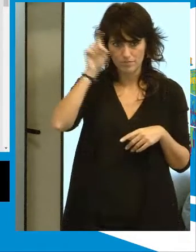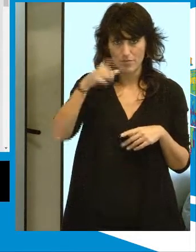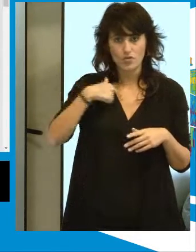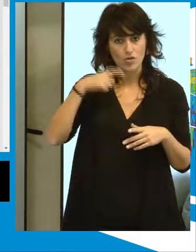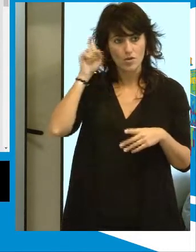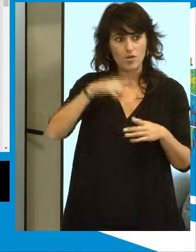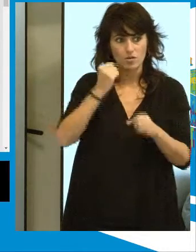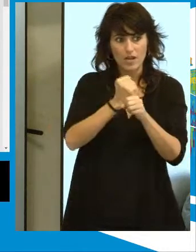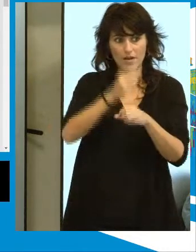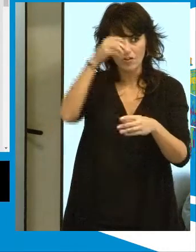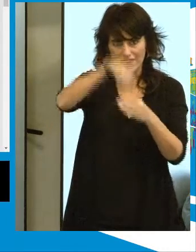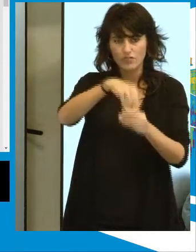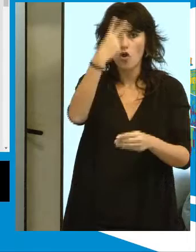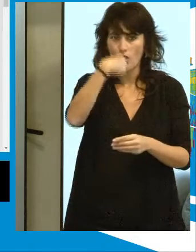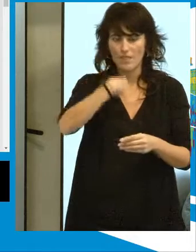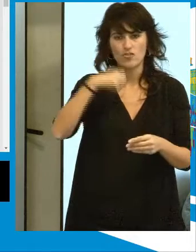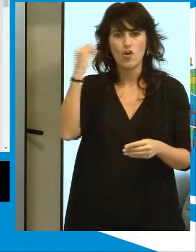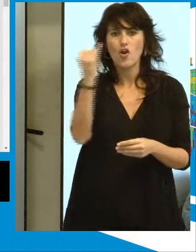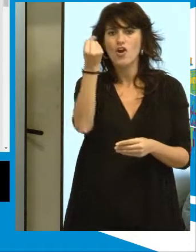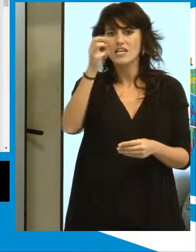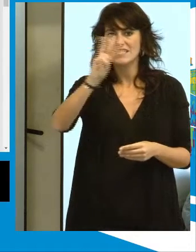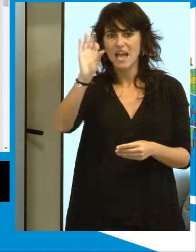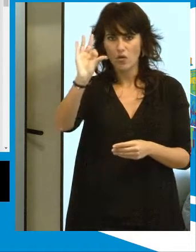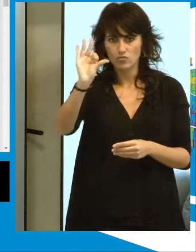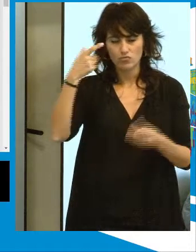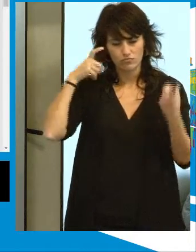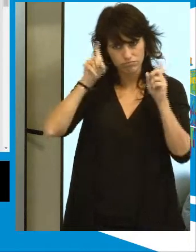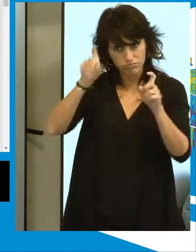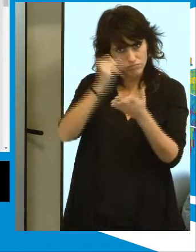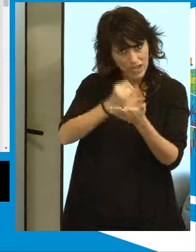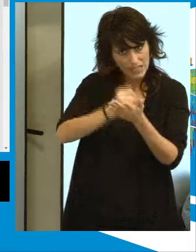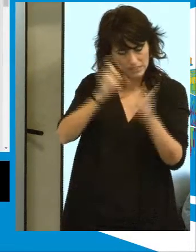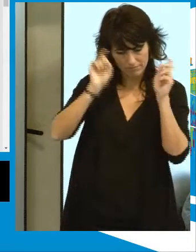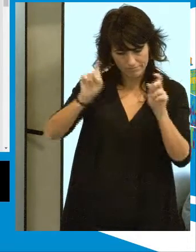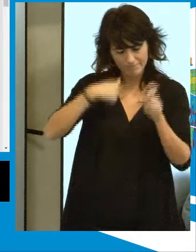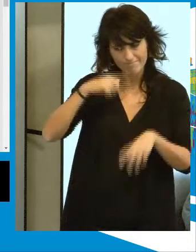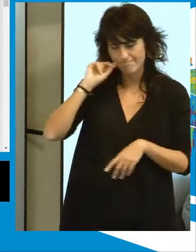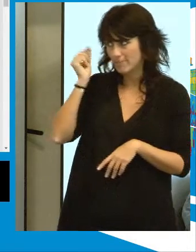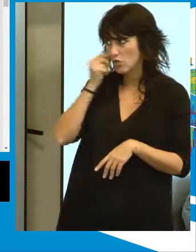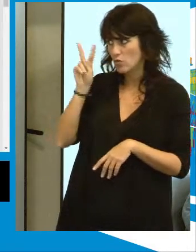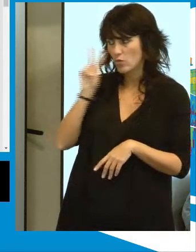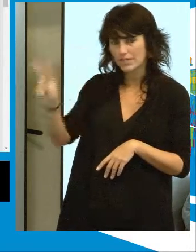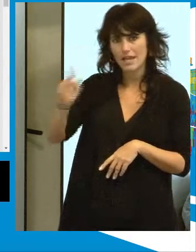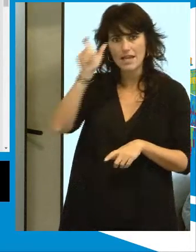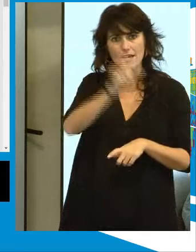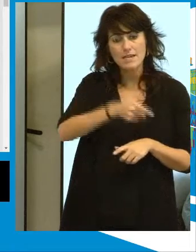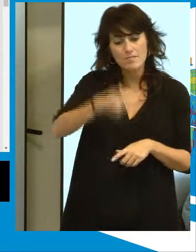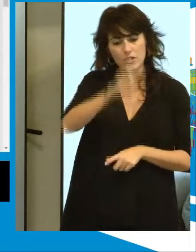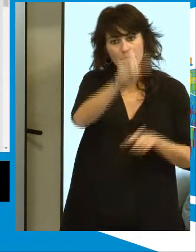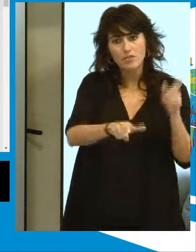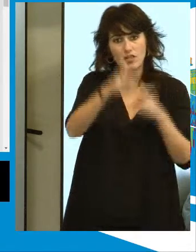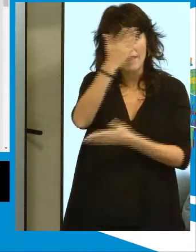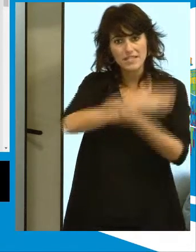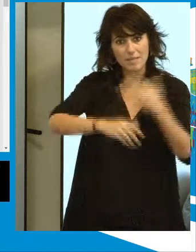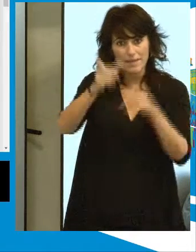Sí. Yo trabajo en ONCE y doy clases de JAWS y yo veo aquí que lo importante de una persona con discapacidad visual, tanto en